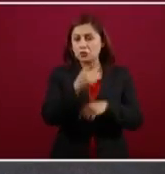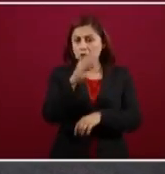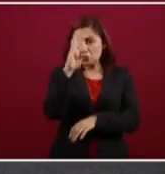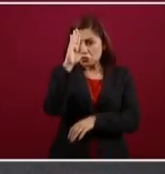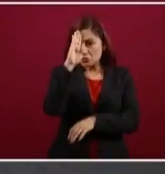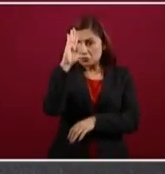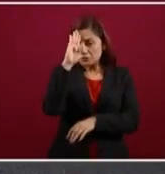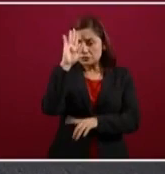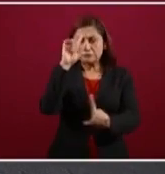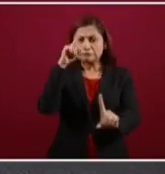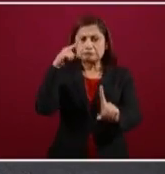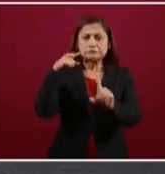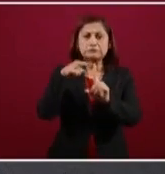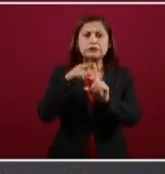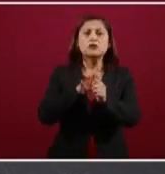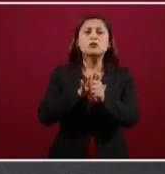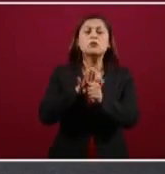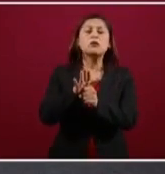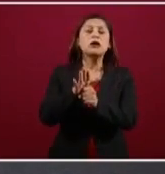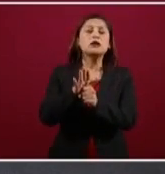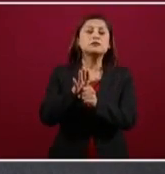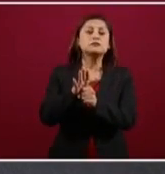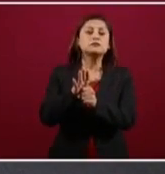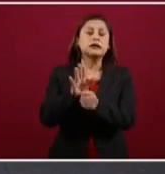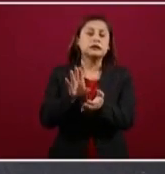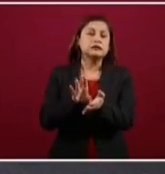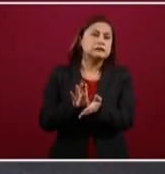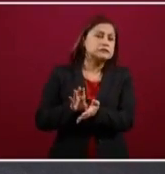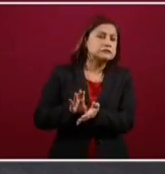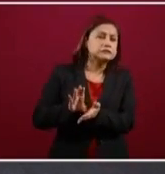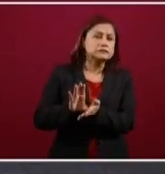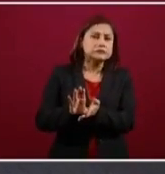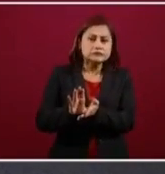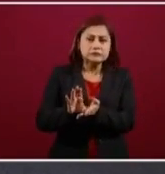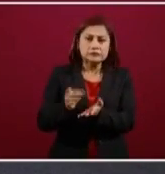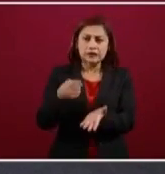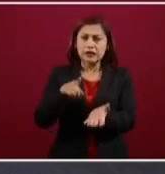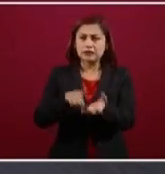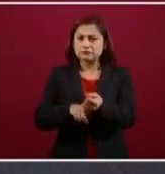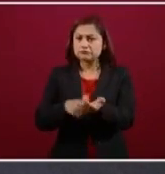de capital, grandes inversiones de capital,